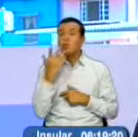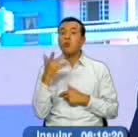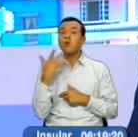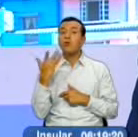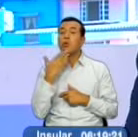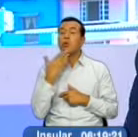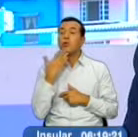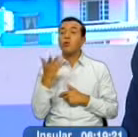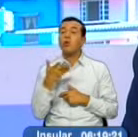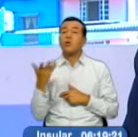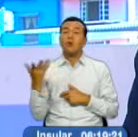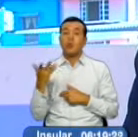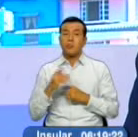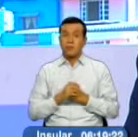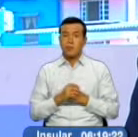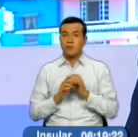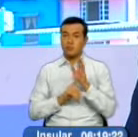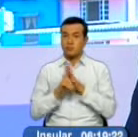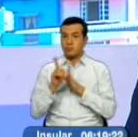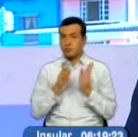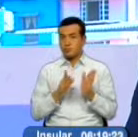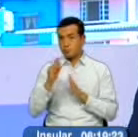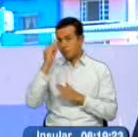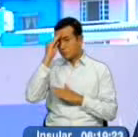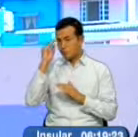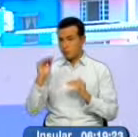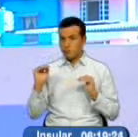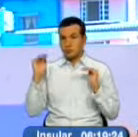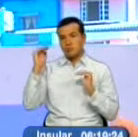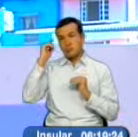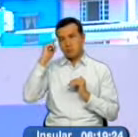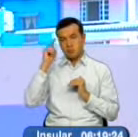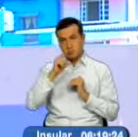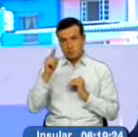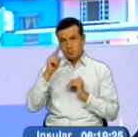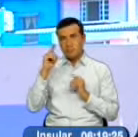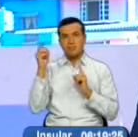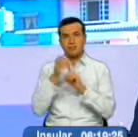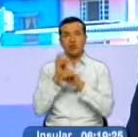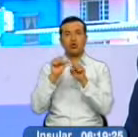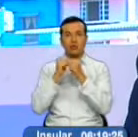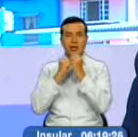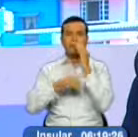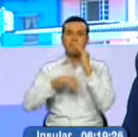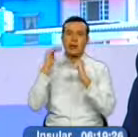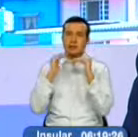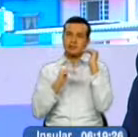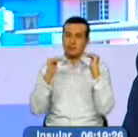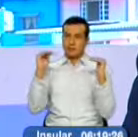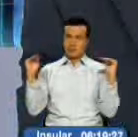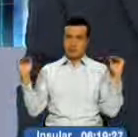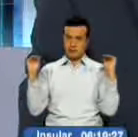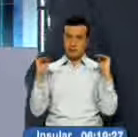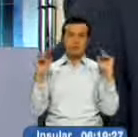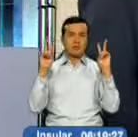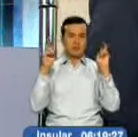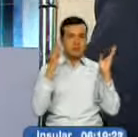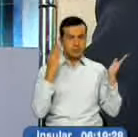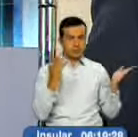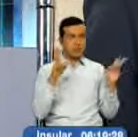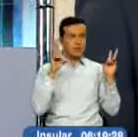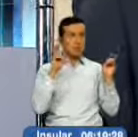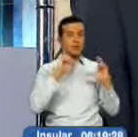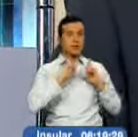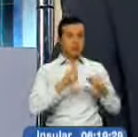de transmisión de desarrollo, que es la educación, me parece que logras una sociedad mucho más equilibrada. Okay. Vamos al otro tema, vamos al